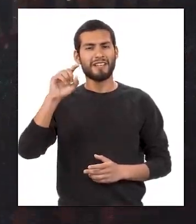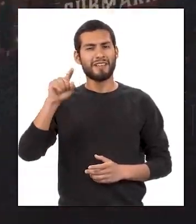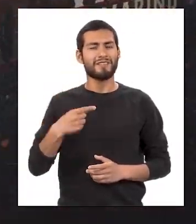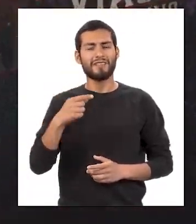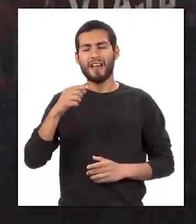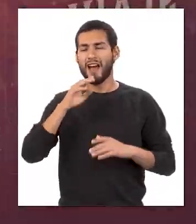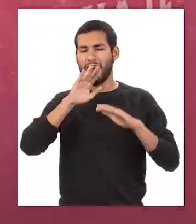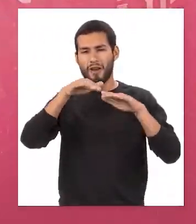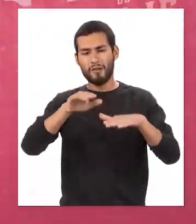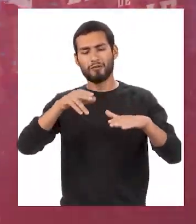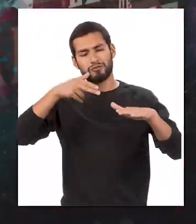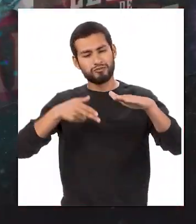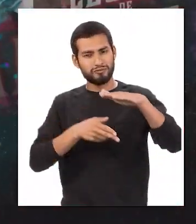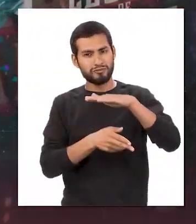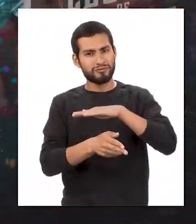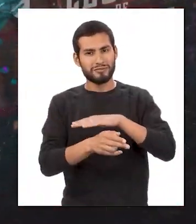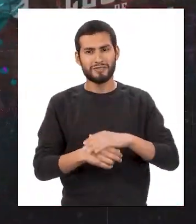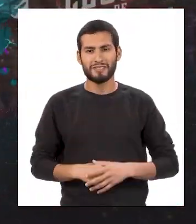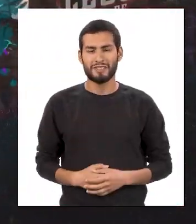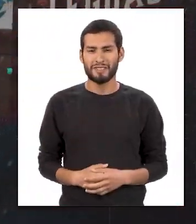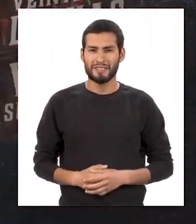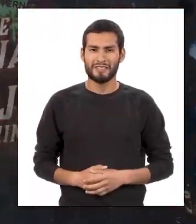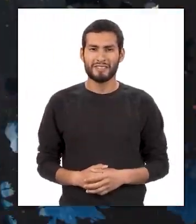20.000 leguas de viaje submarino,